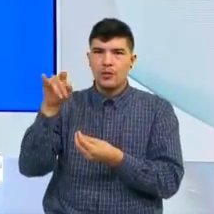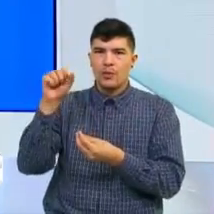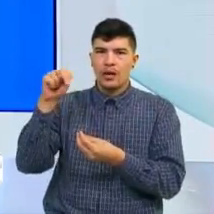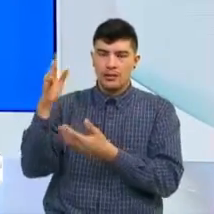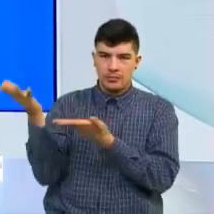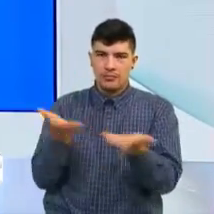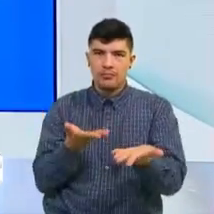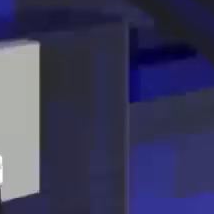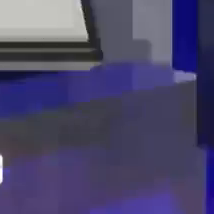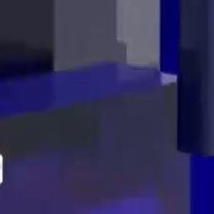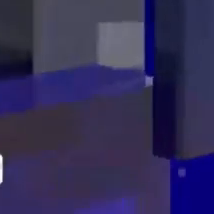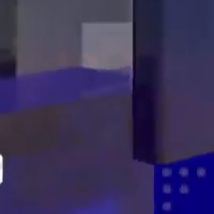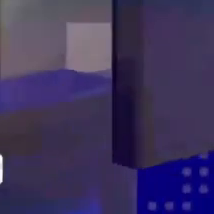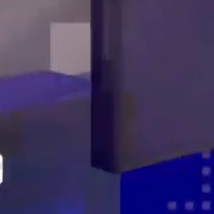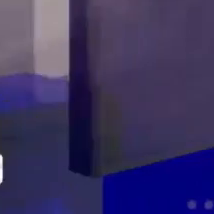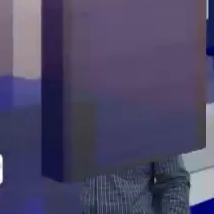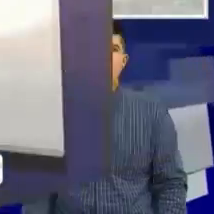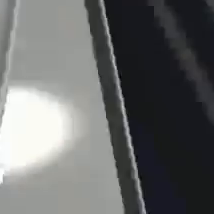adelante.